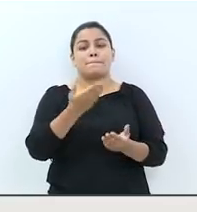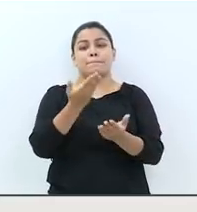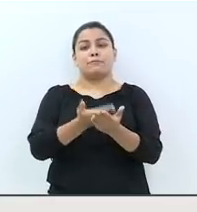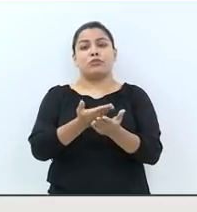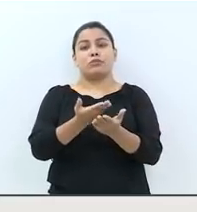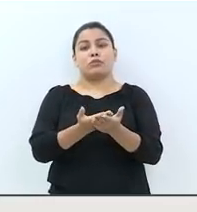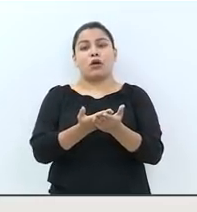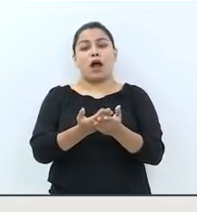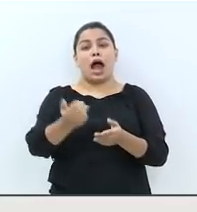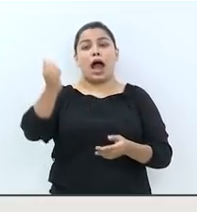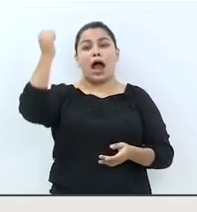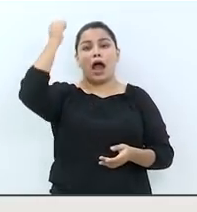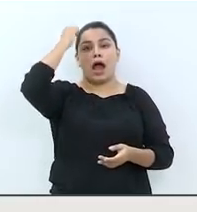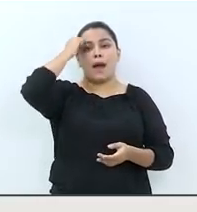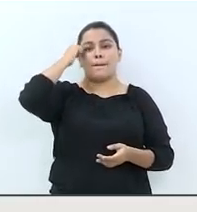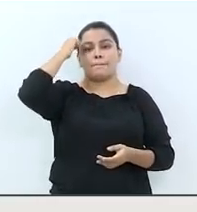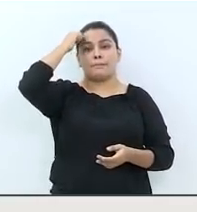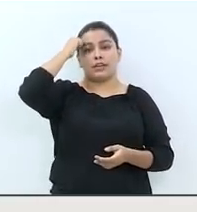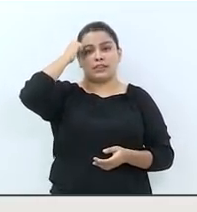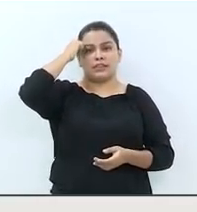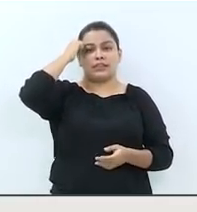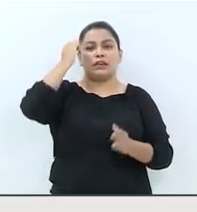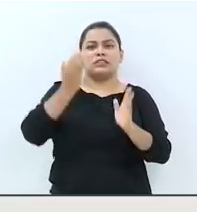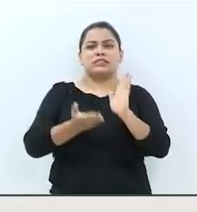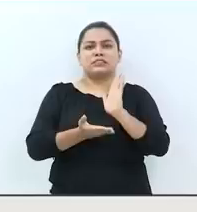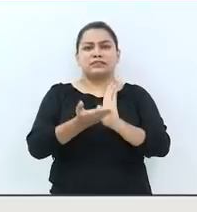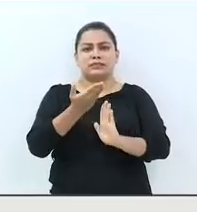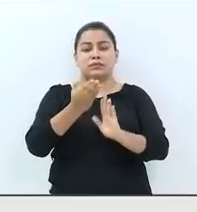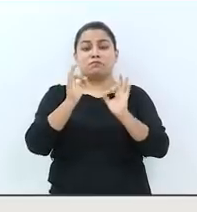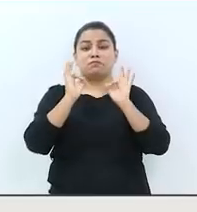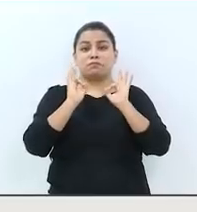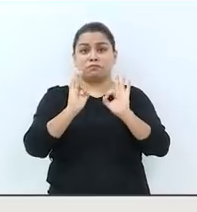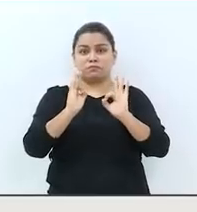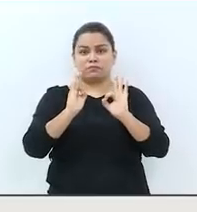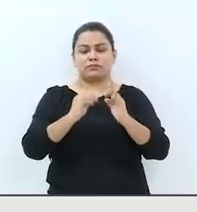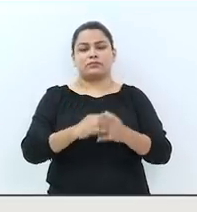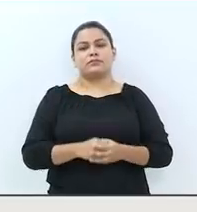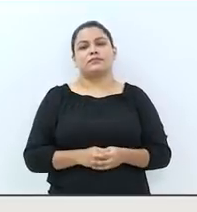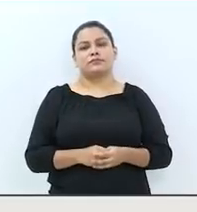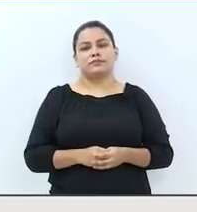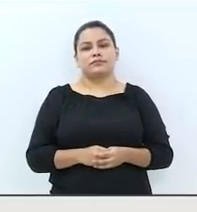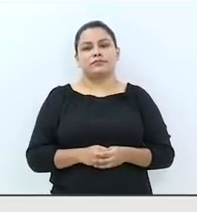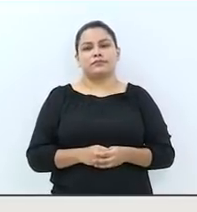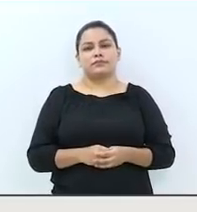propósito es el aprendizaje, ¿verdad? Que él se desarrolle como una persona integral.